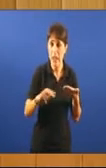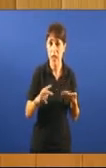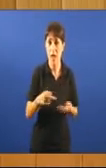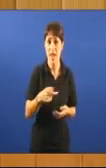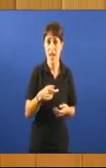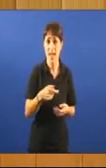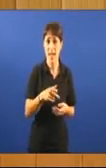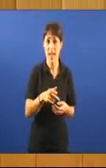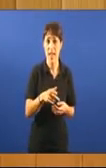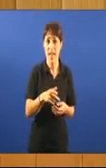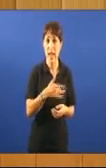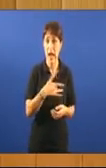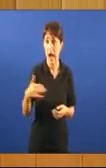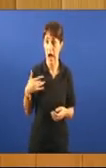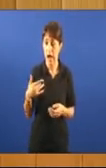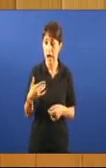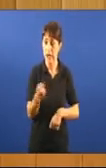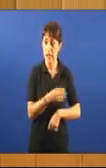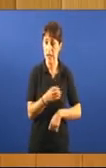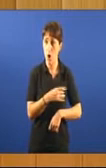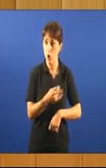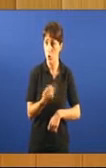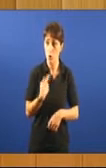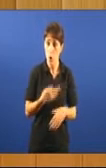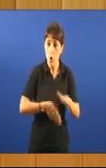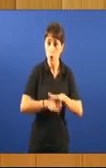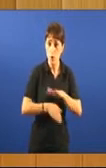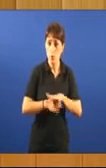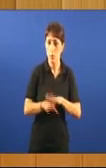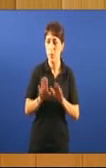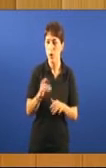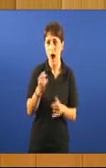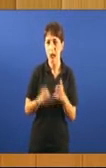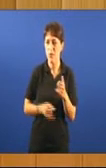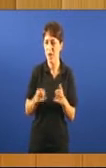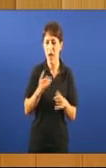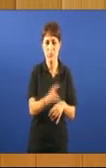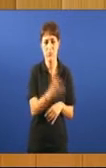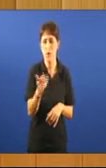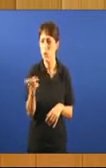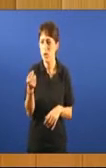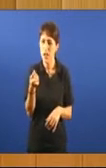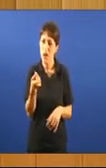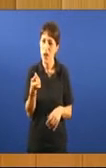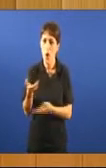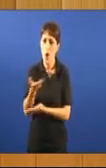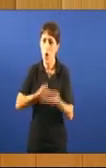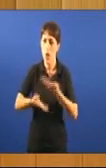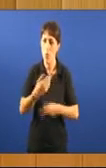E agora vostede actúa como cómplice necesario para o expolio do noso aforro, porque iso é o que está facendo, señor